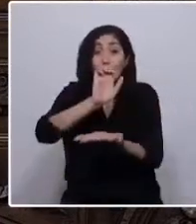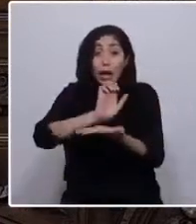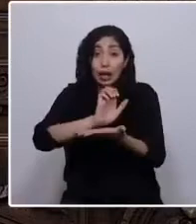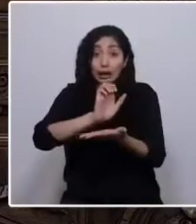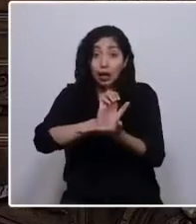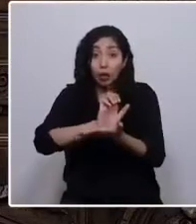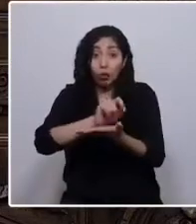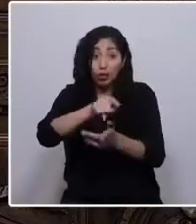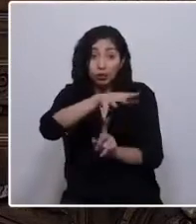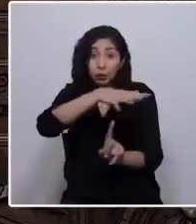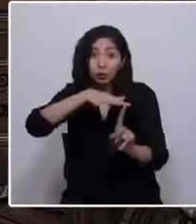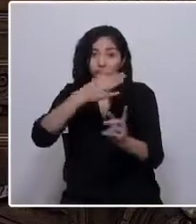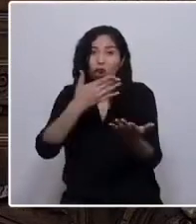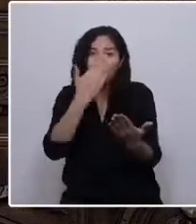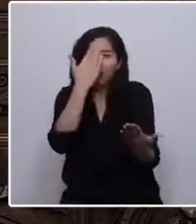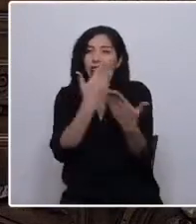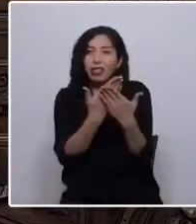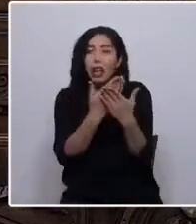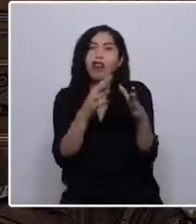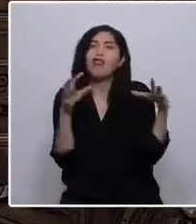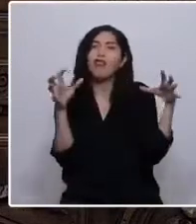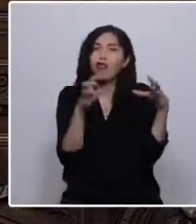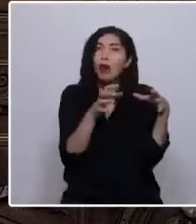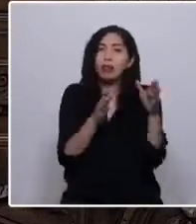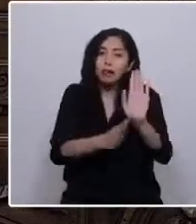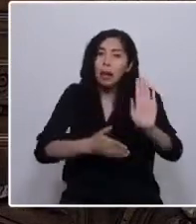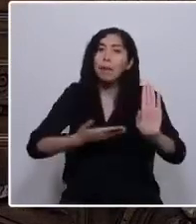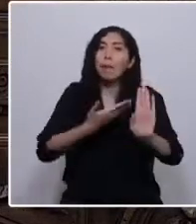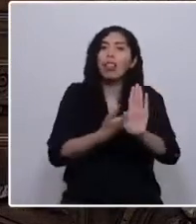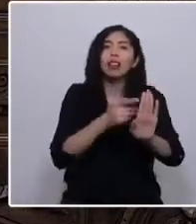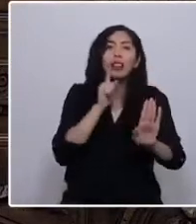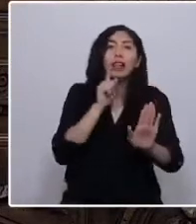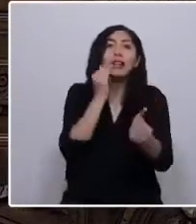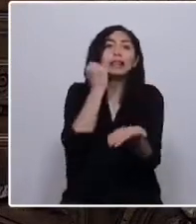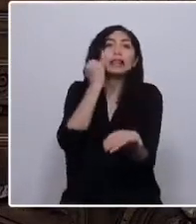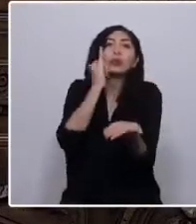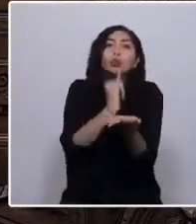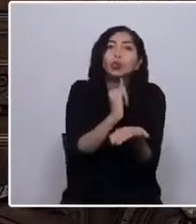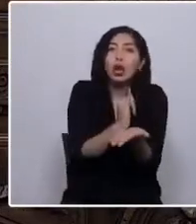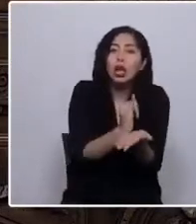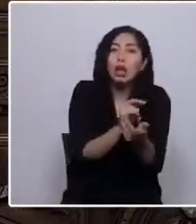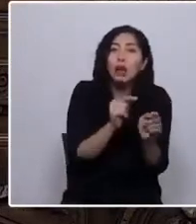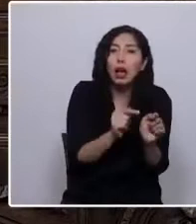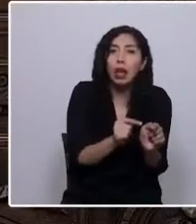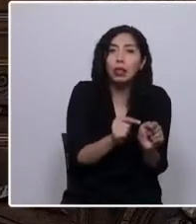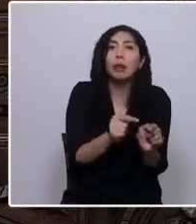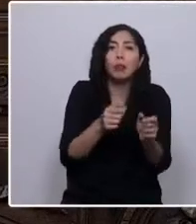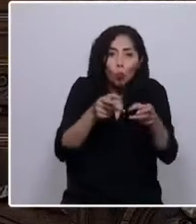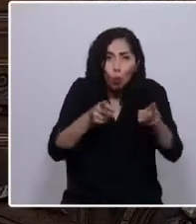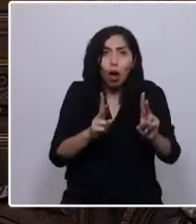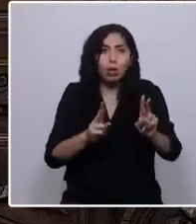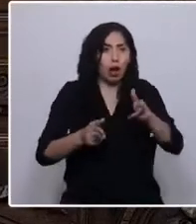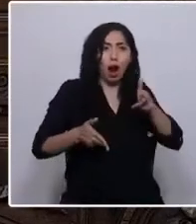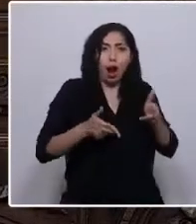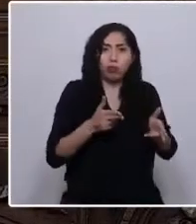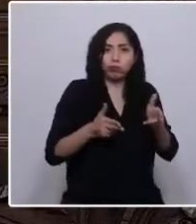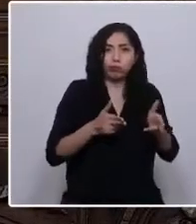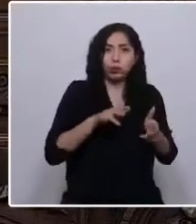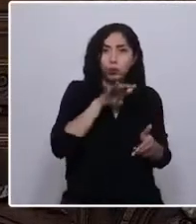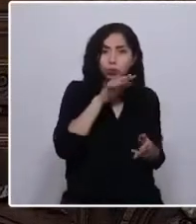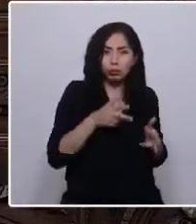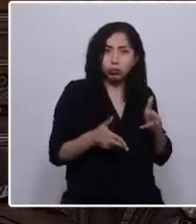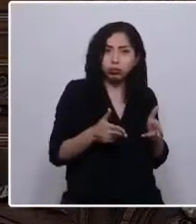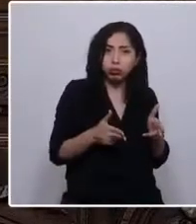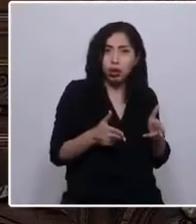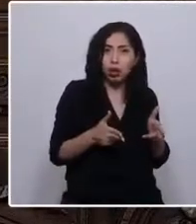fuerza, respaldado por una institucionalidad que le da el monopolio de los usos de las armas para conservar el orden